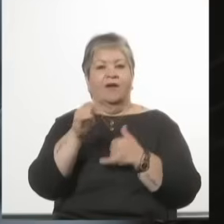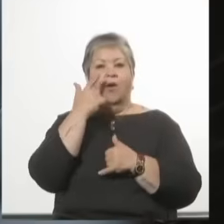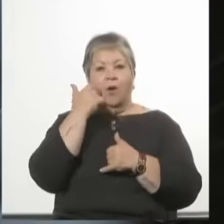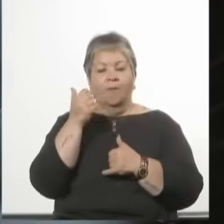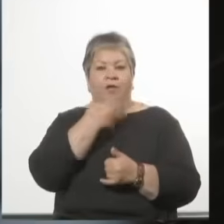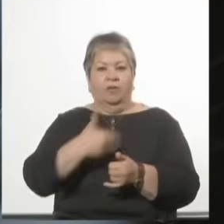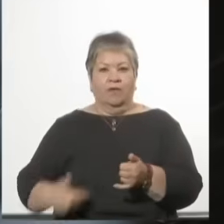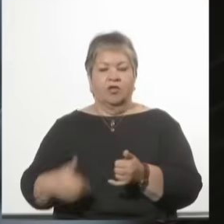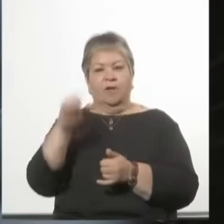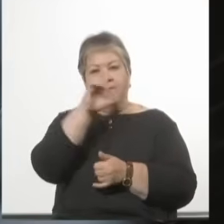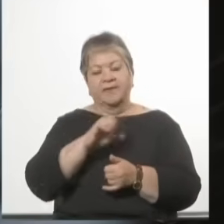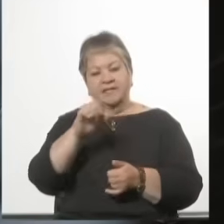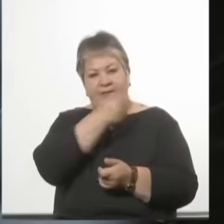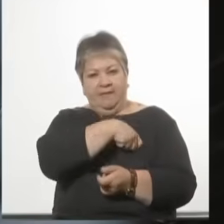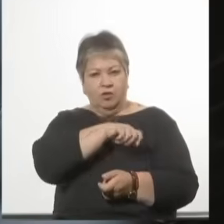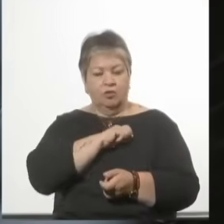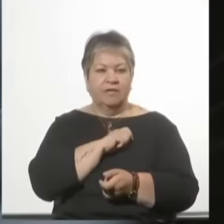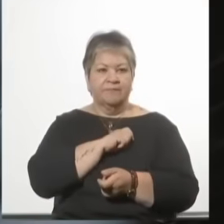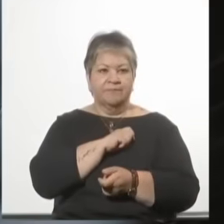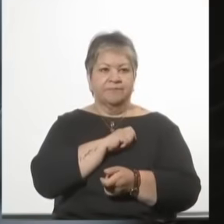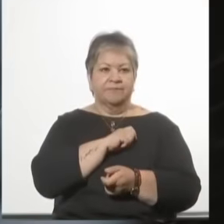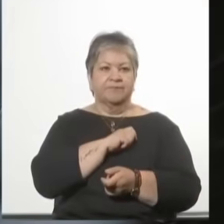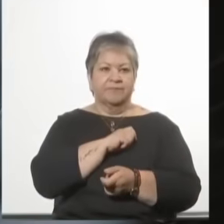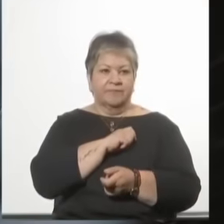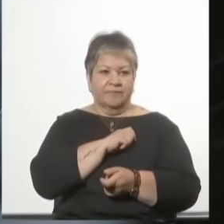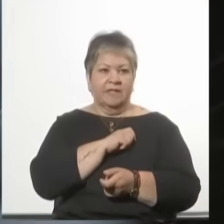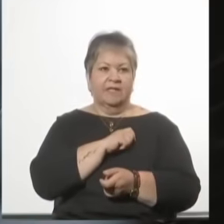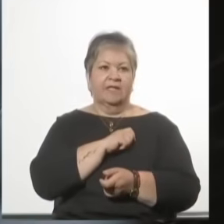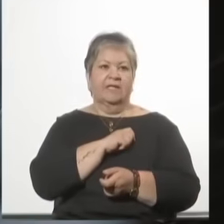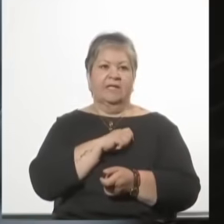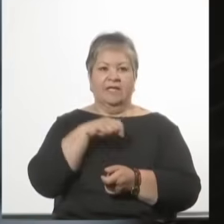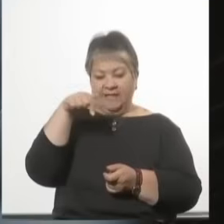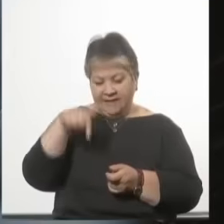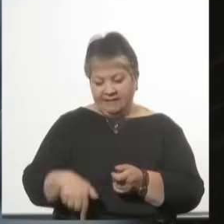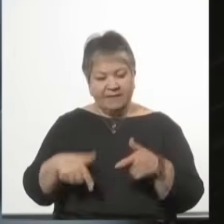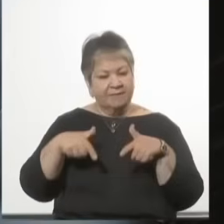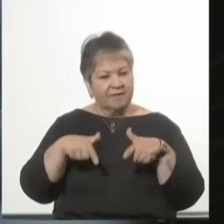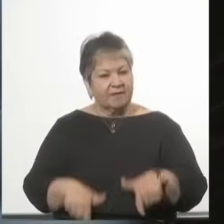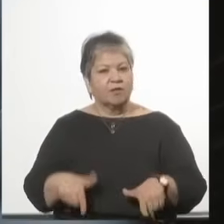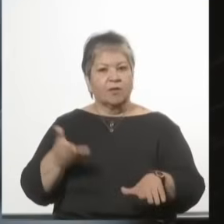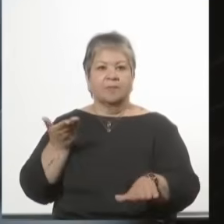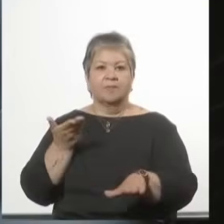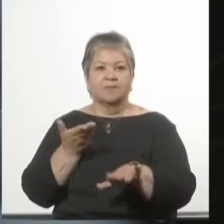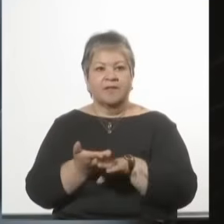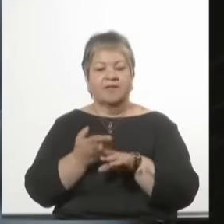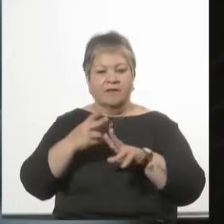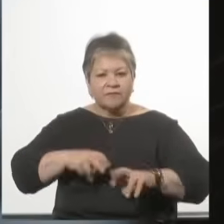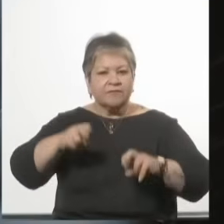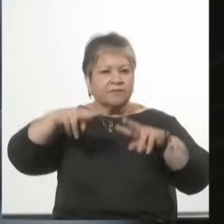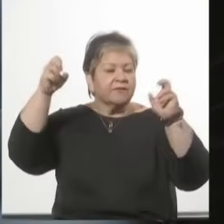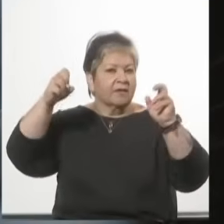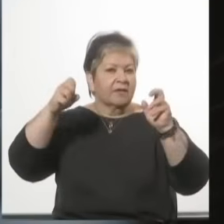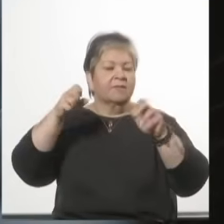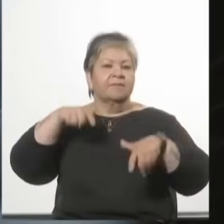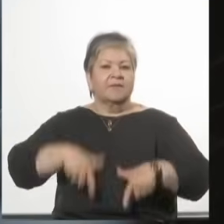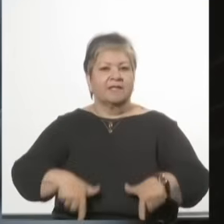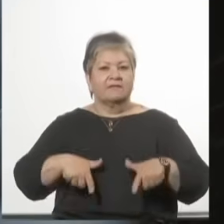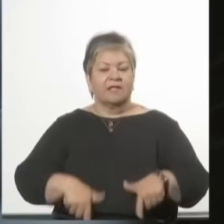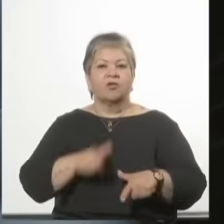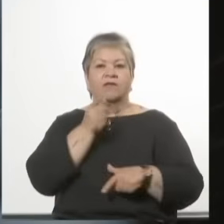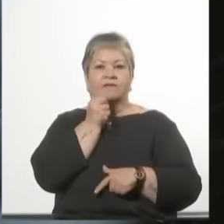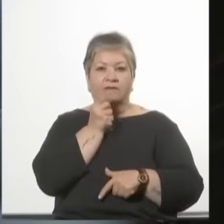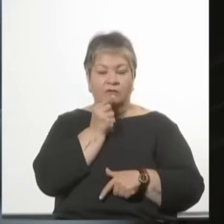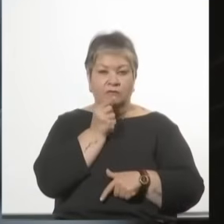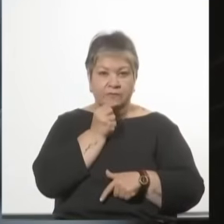archivo PDF, ha sido, a solicitud de este ministerio, recientemente periciado por parte del Ministerio del